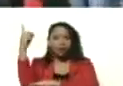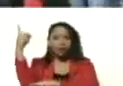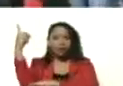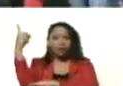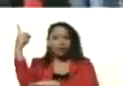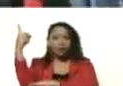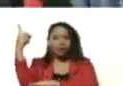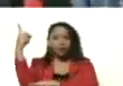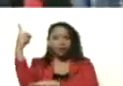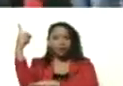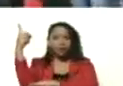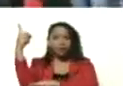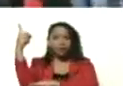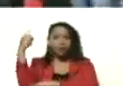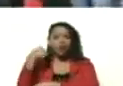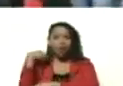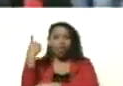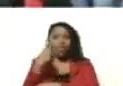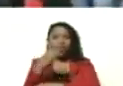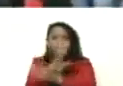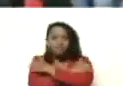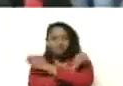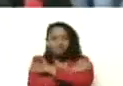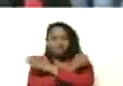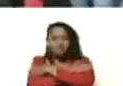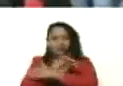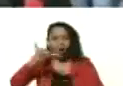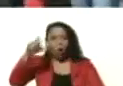que además debo felicitar a Jorge Arriaza